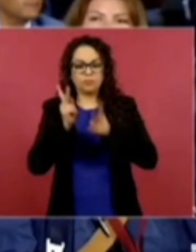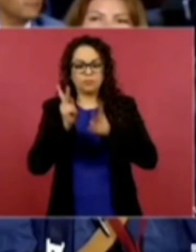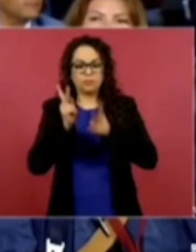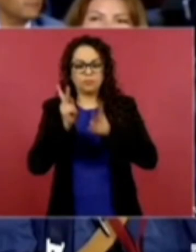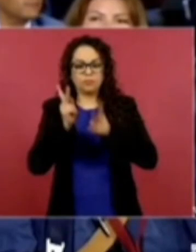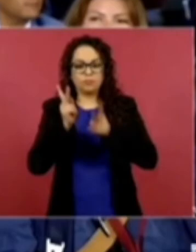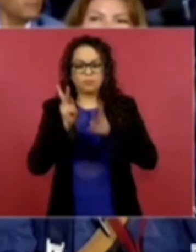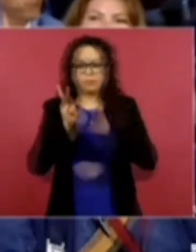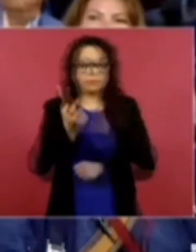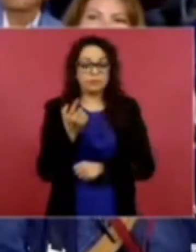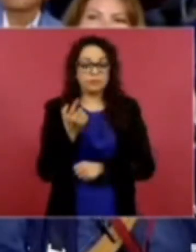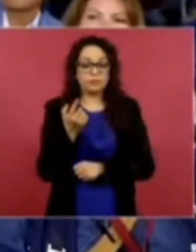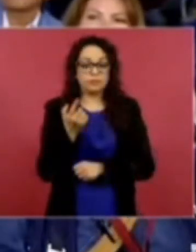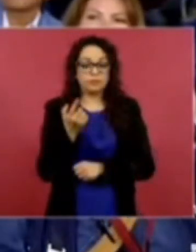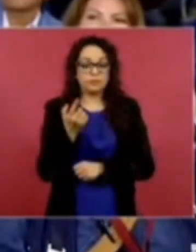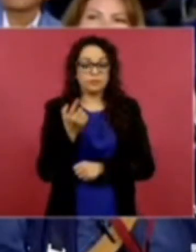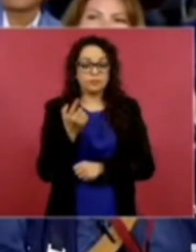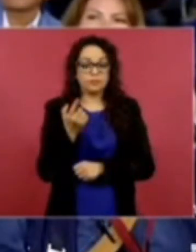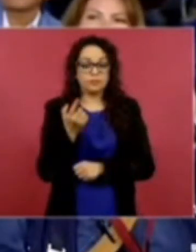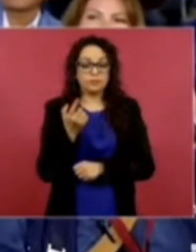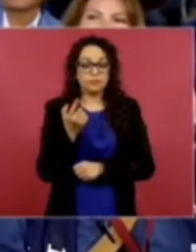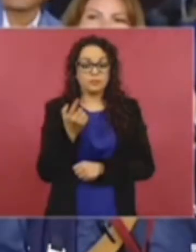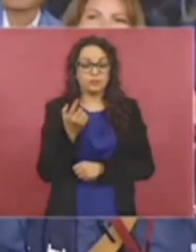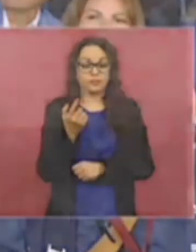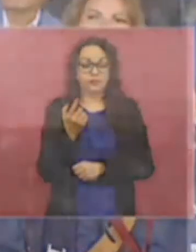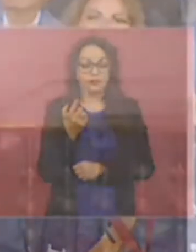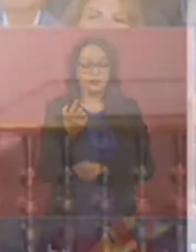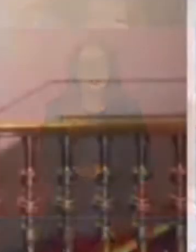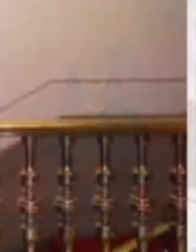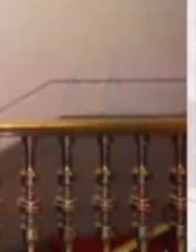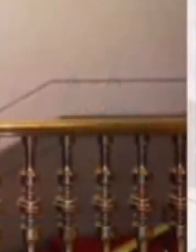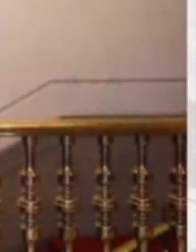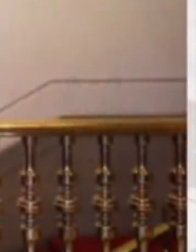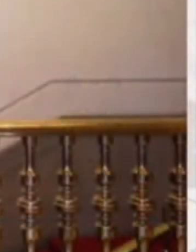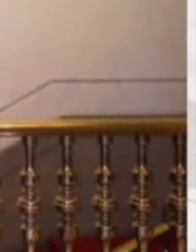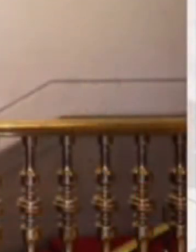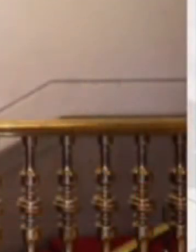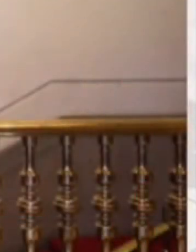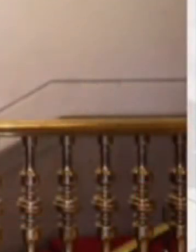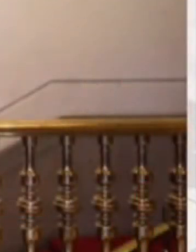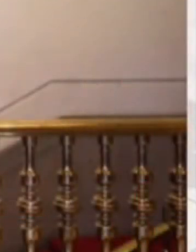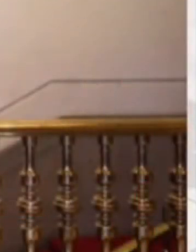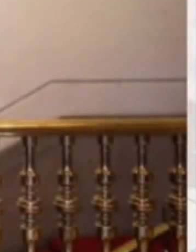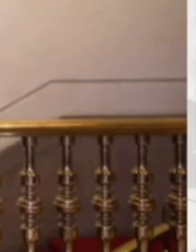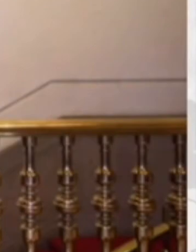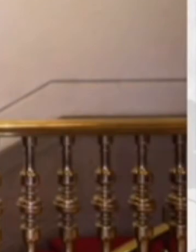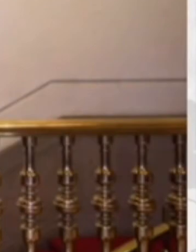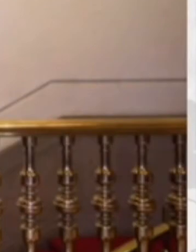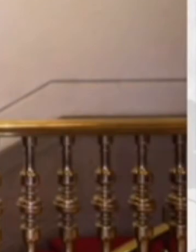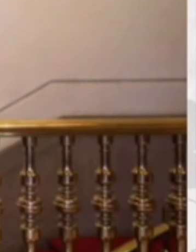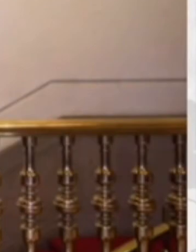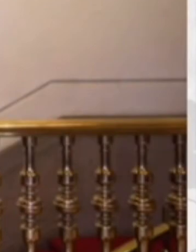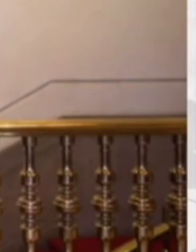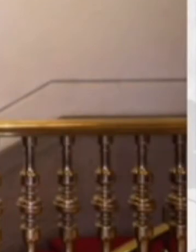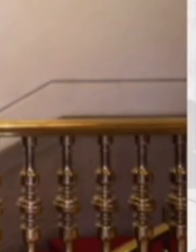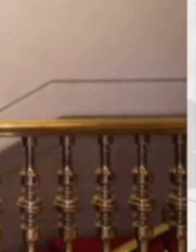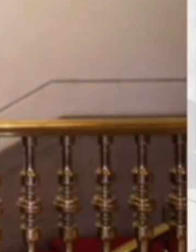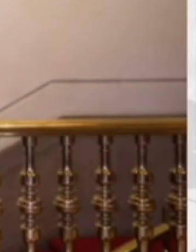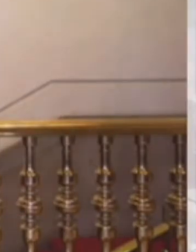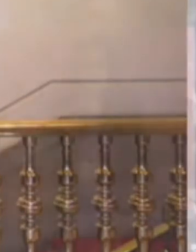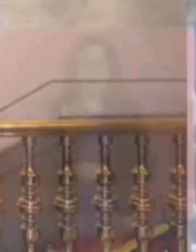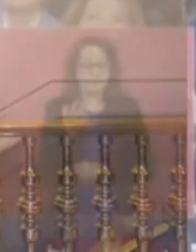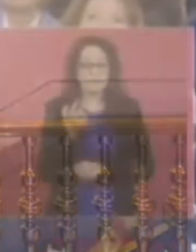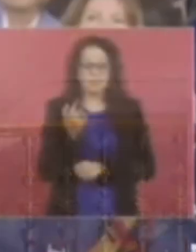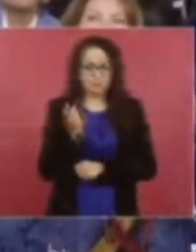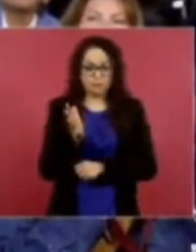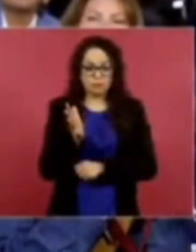poderoso, pues nunca se vio a un presidente arrodillado frente al pueblo, de manera, pues no